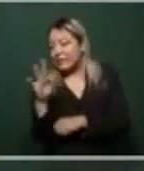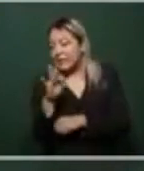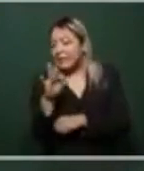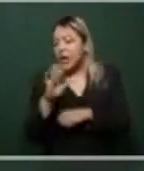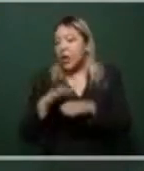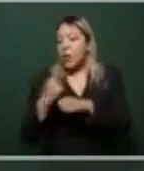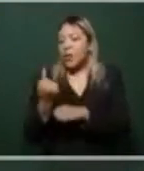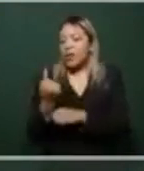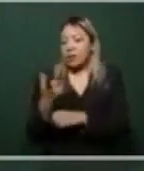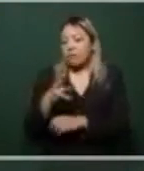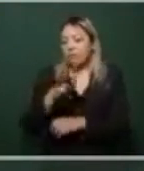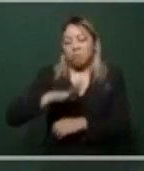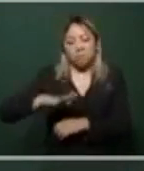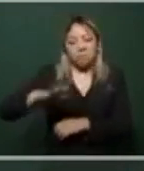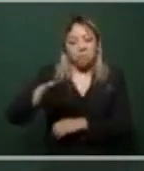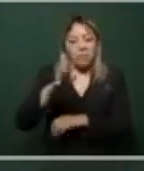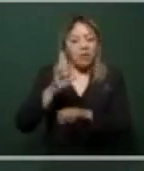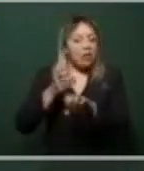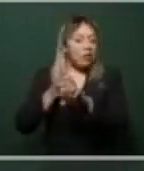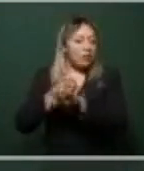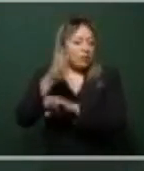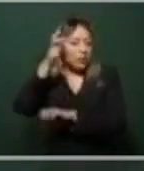ellos han conservado